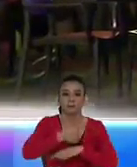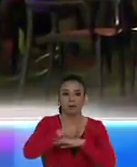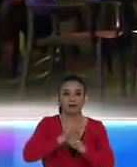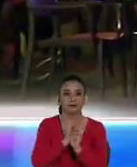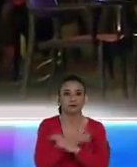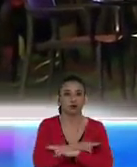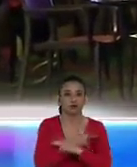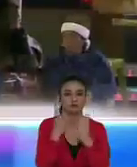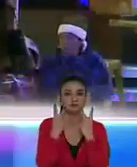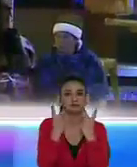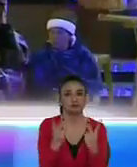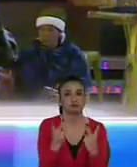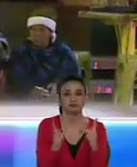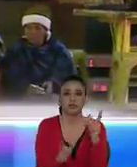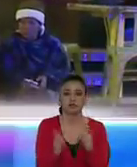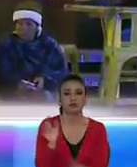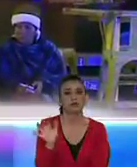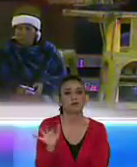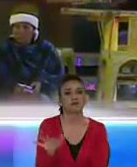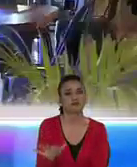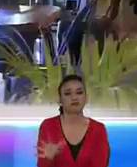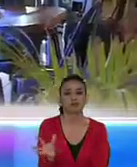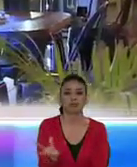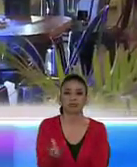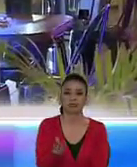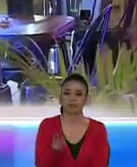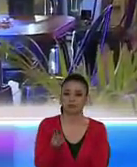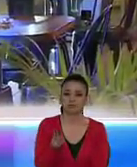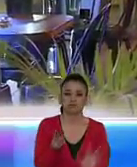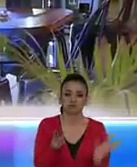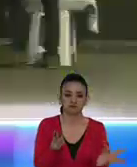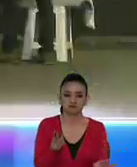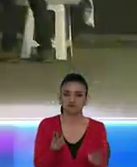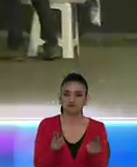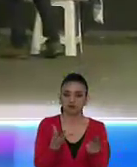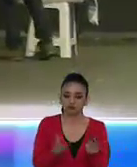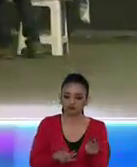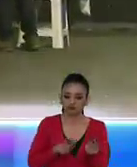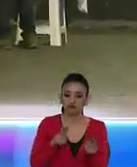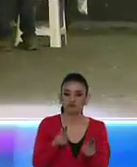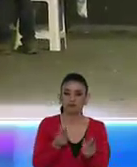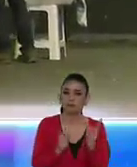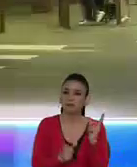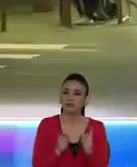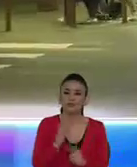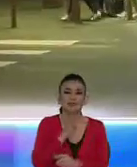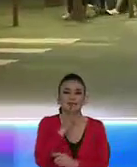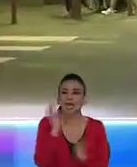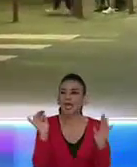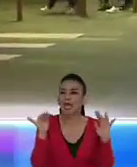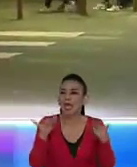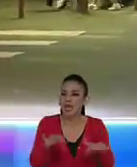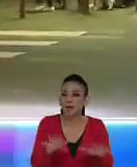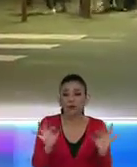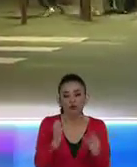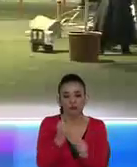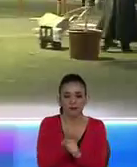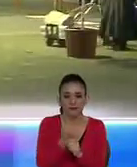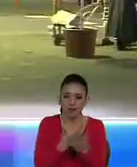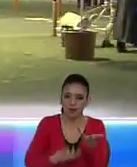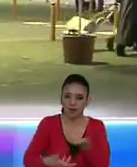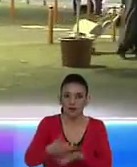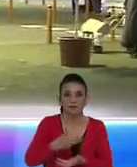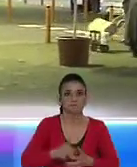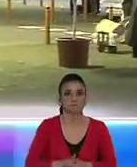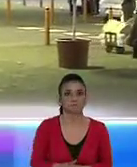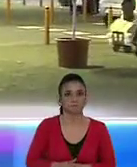la concurrencia de personas se ha reducido de manera considerable, eso a decir de quienes acuden a este lugar y quienes laboran aquí. Precisamente